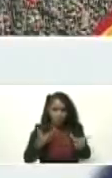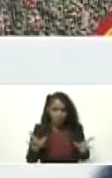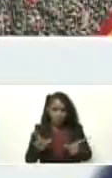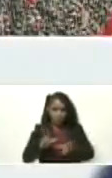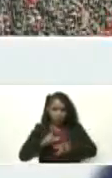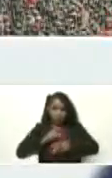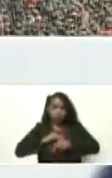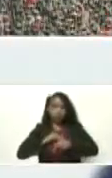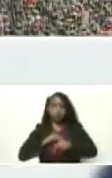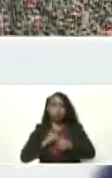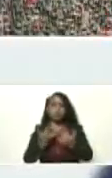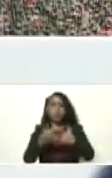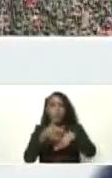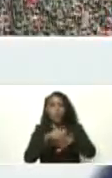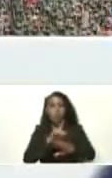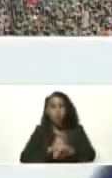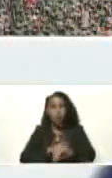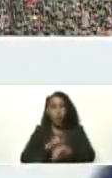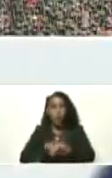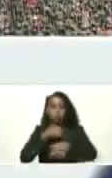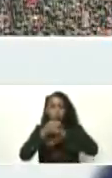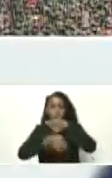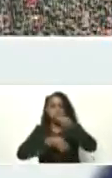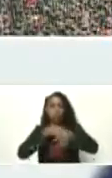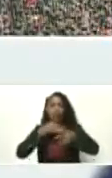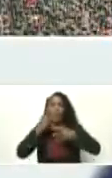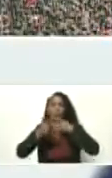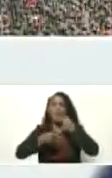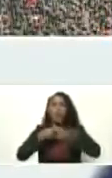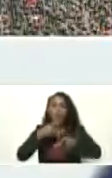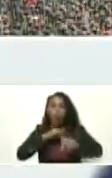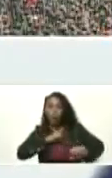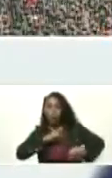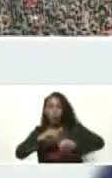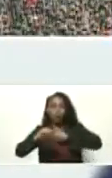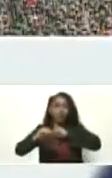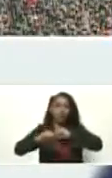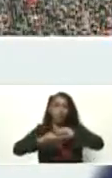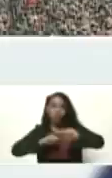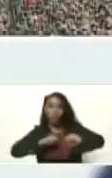tiempos, en el discurso, en la política, en la acción.